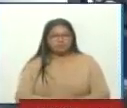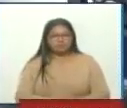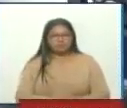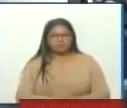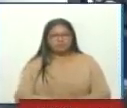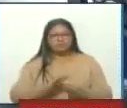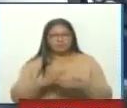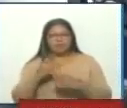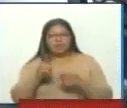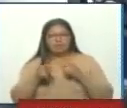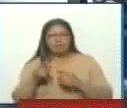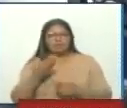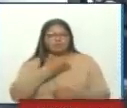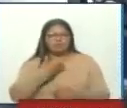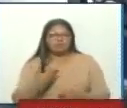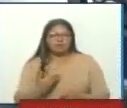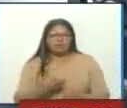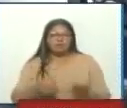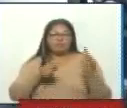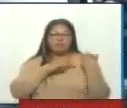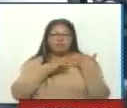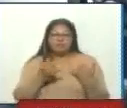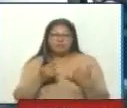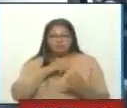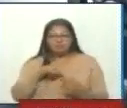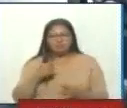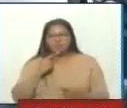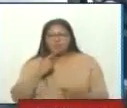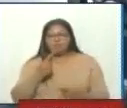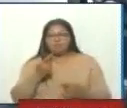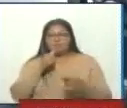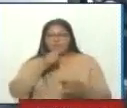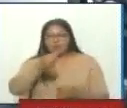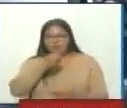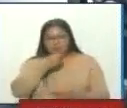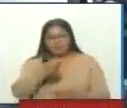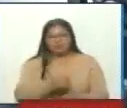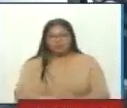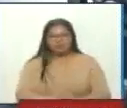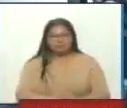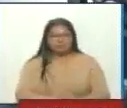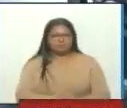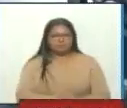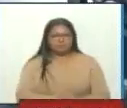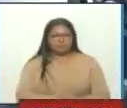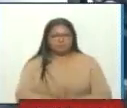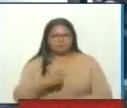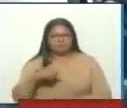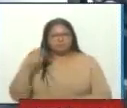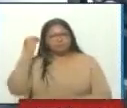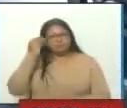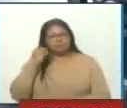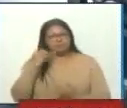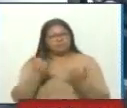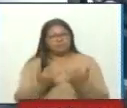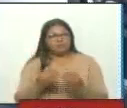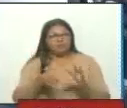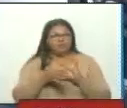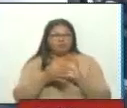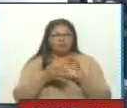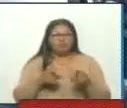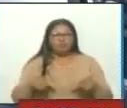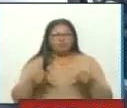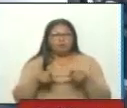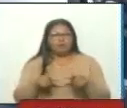incluso hay una responsabilidad también tácita por parte de los periodistas, que ayer lo analizamos en el conversatorio con Clodovaldo Hernández y